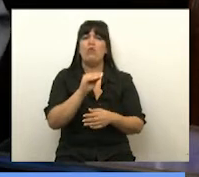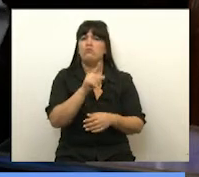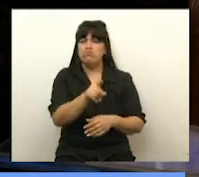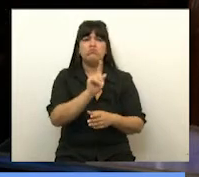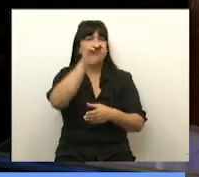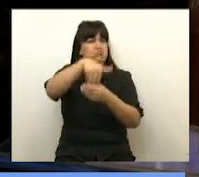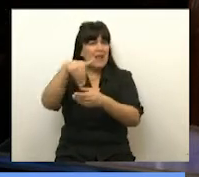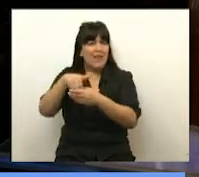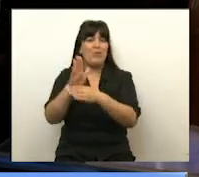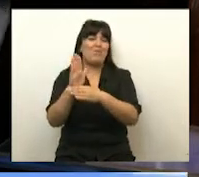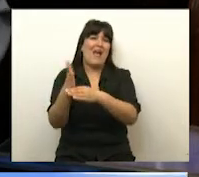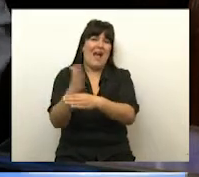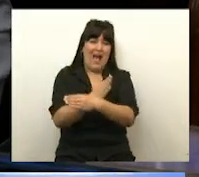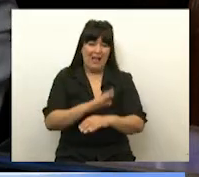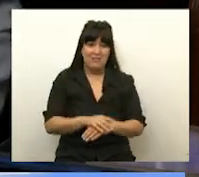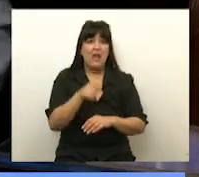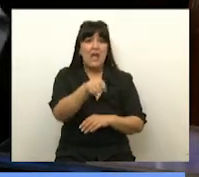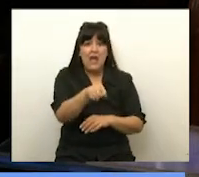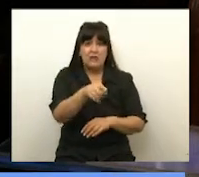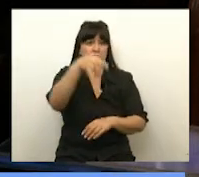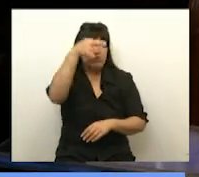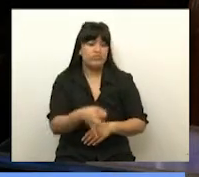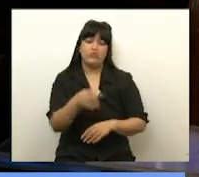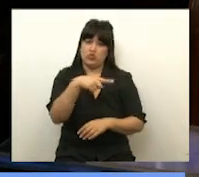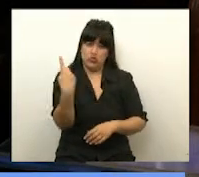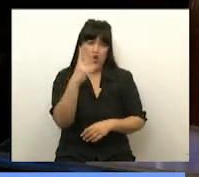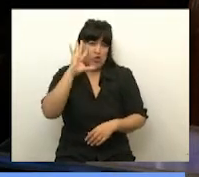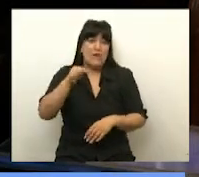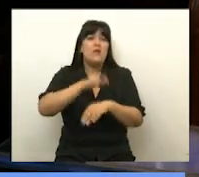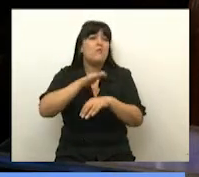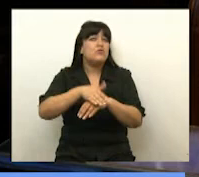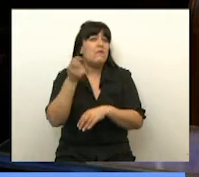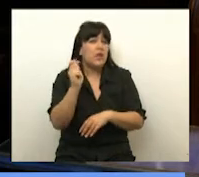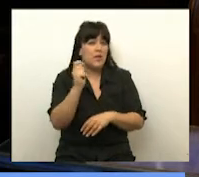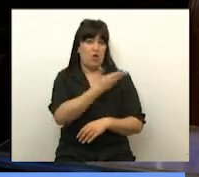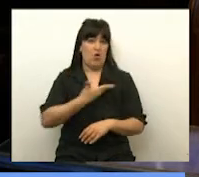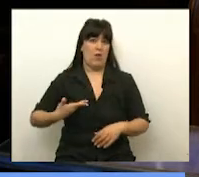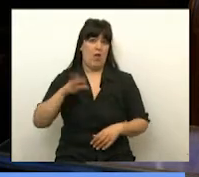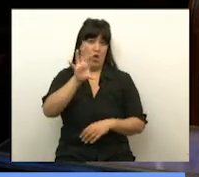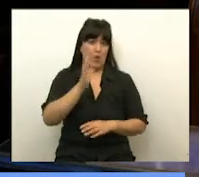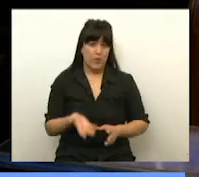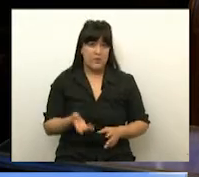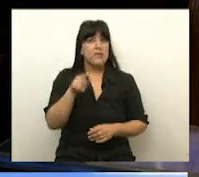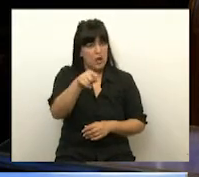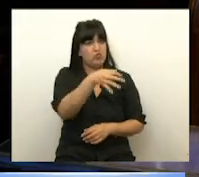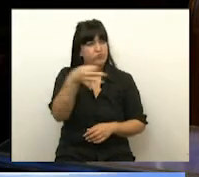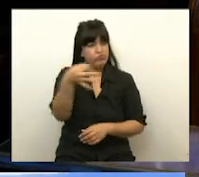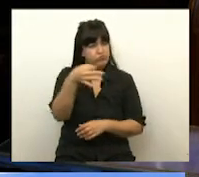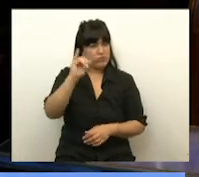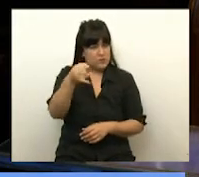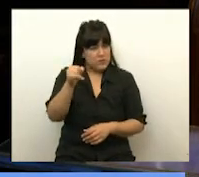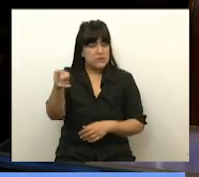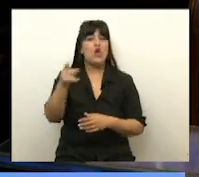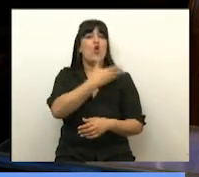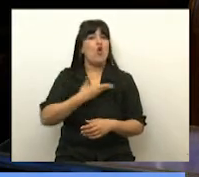manera anticipada, cuando esta es una facultad, como todos lo sabemos, que le corresponde al gobernador de la provincia. Esto sí es cierto, esto lo ha dicho el gobernador de